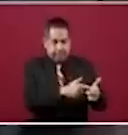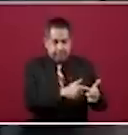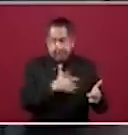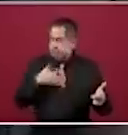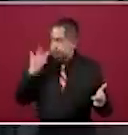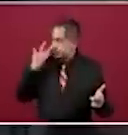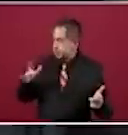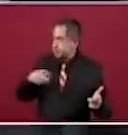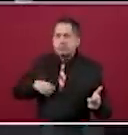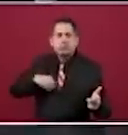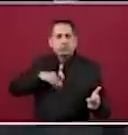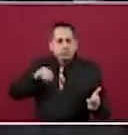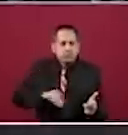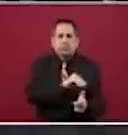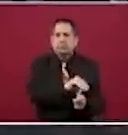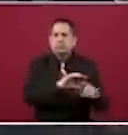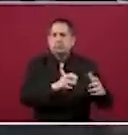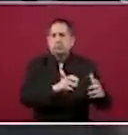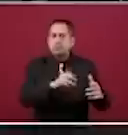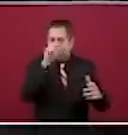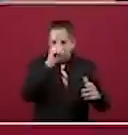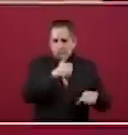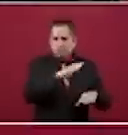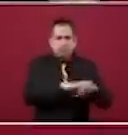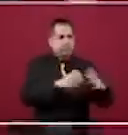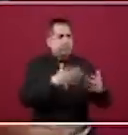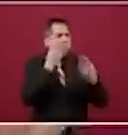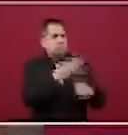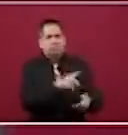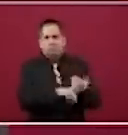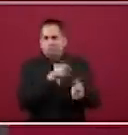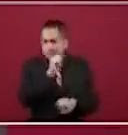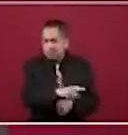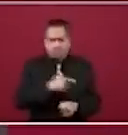a formar parte del consejo de administración de uno de los bancos rescatados